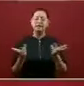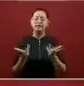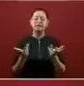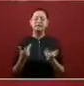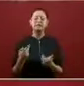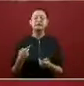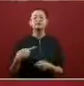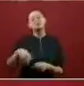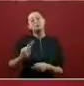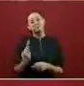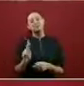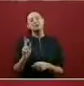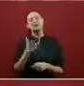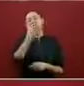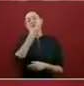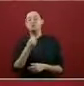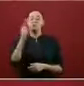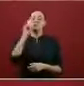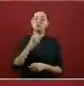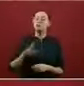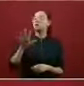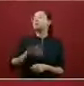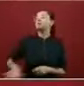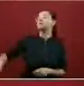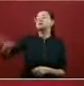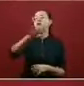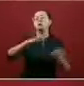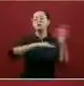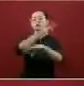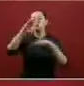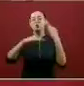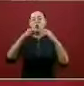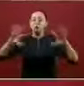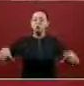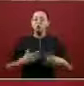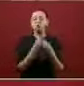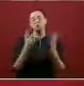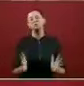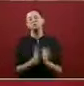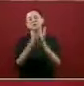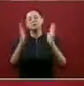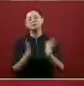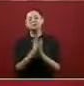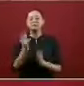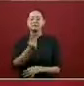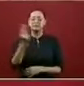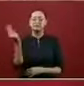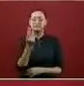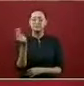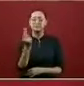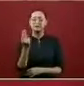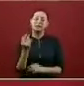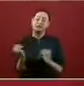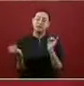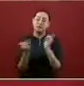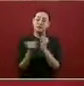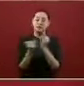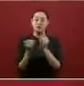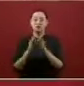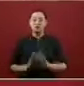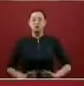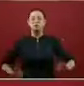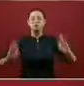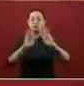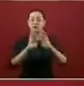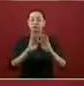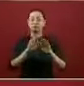con la participación de todas y de todos, y al mismo tiempo siendo respetuosos de